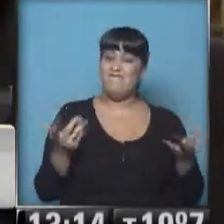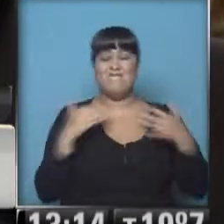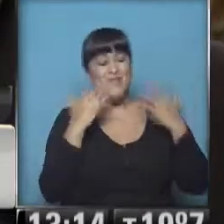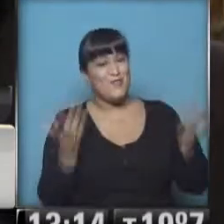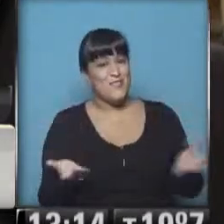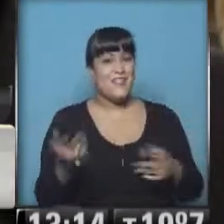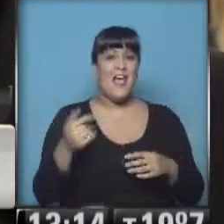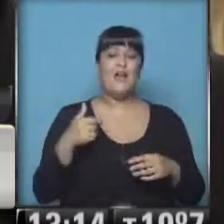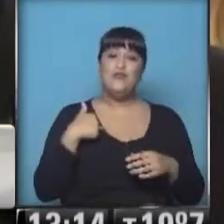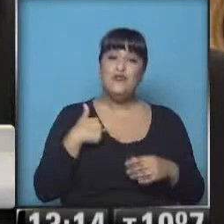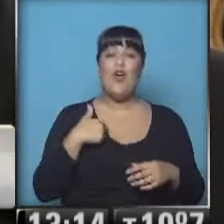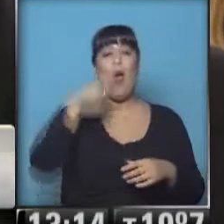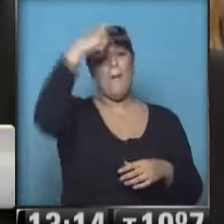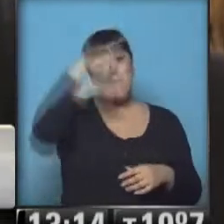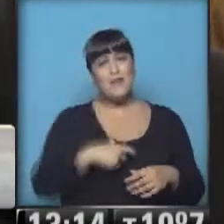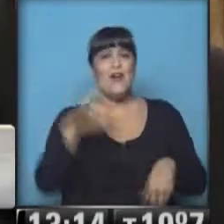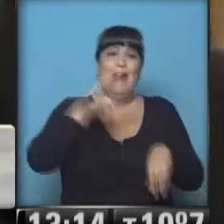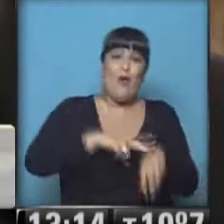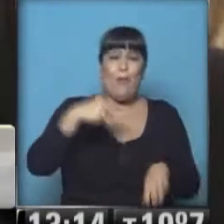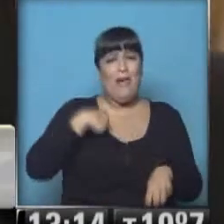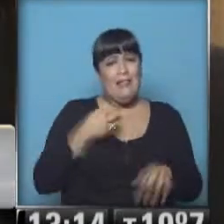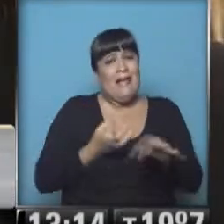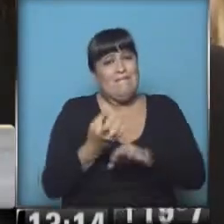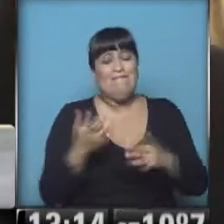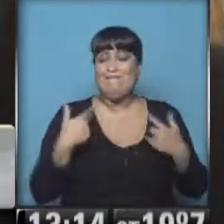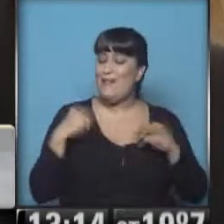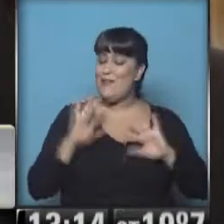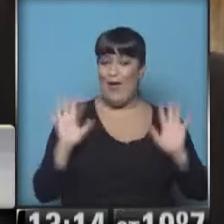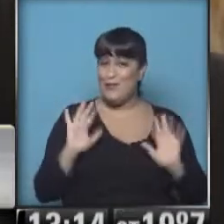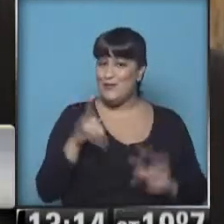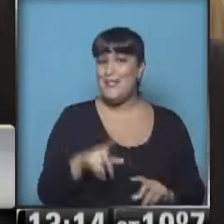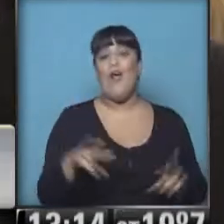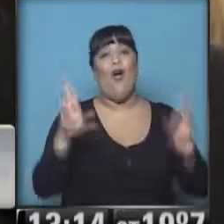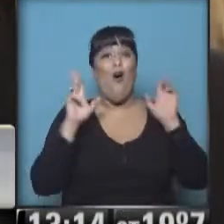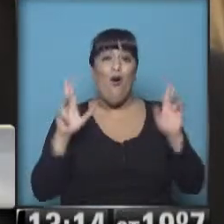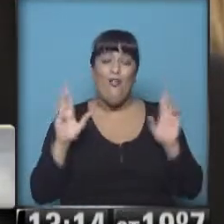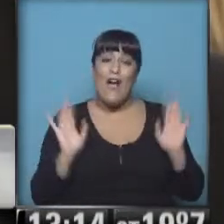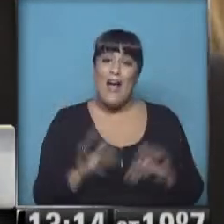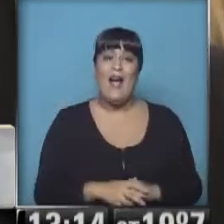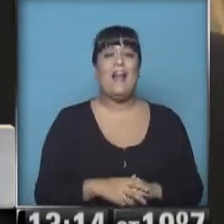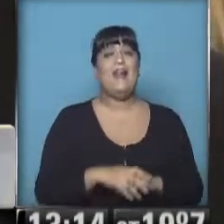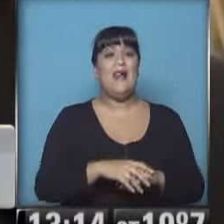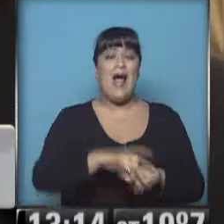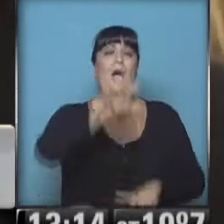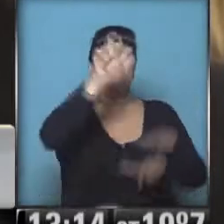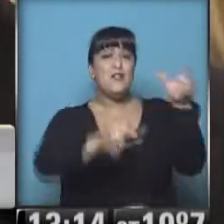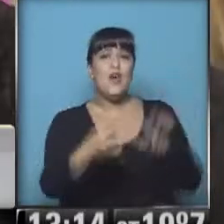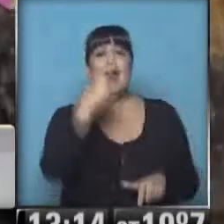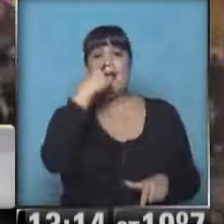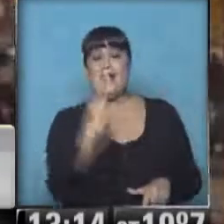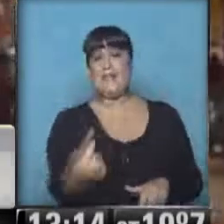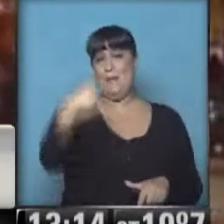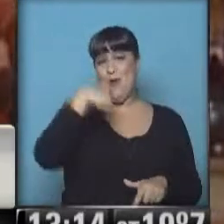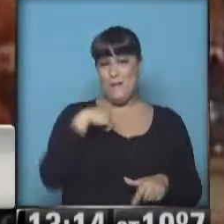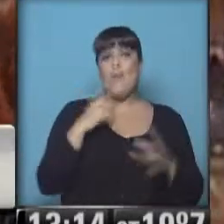no sé si soy una persona tan recomendable sé que ojalá ojalá que alguien se interese en lo poco que se